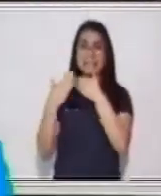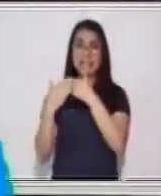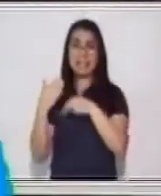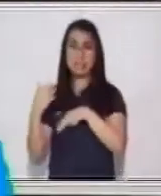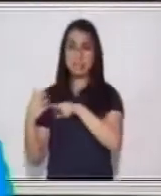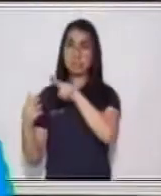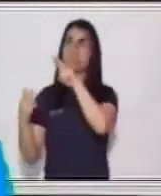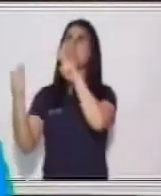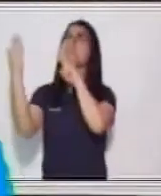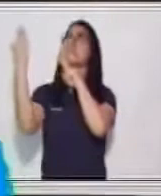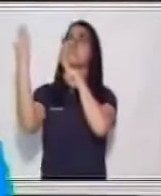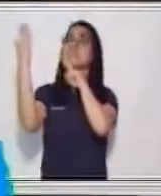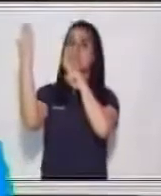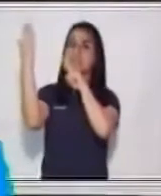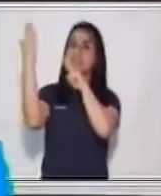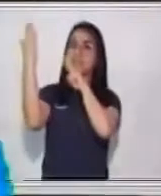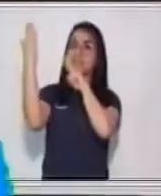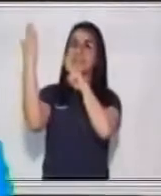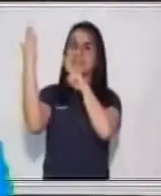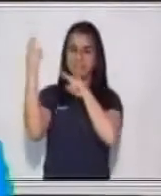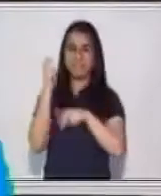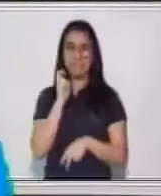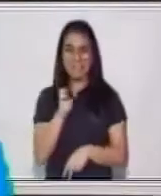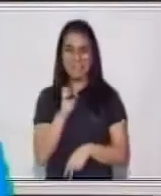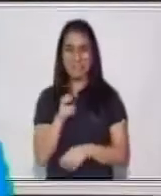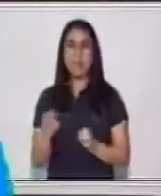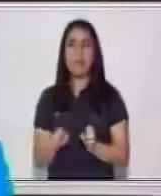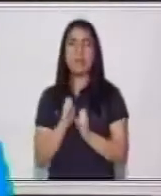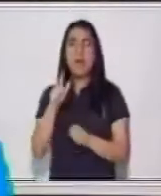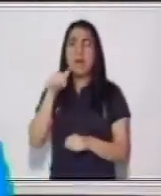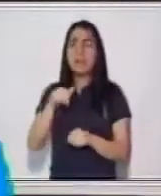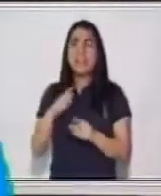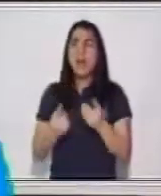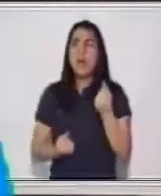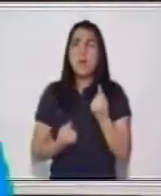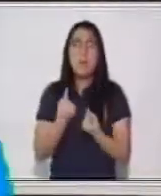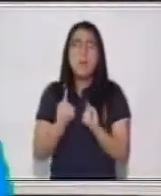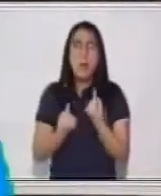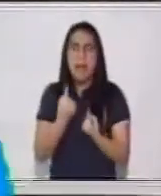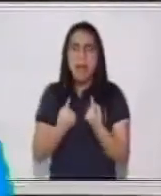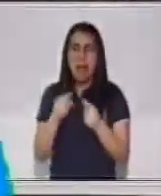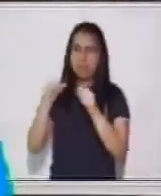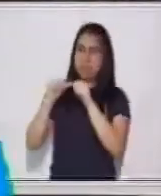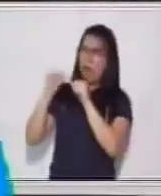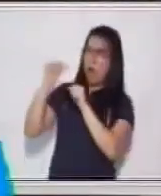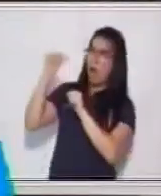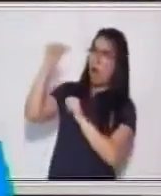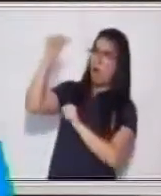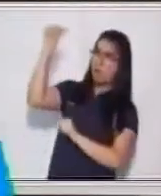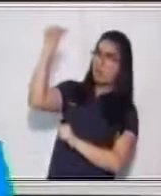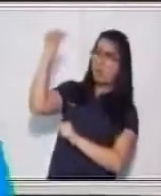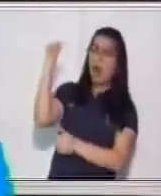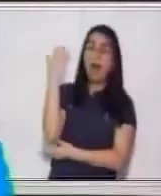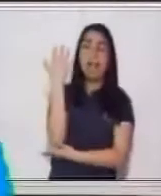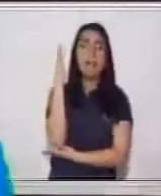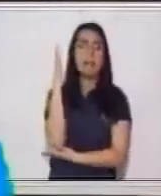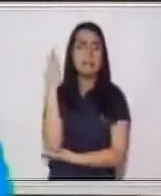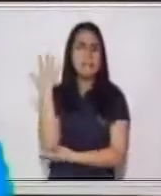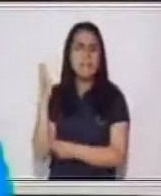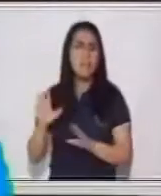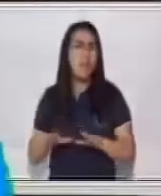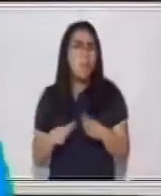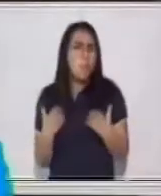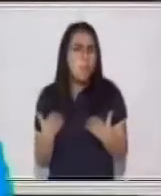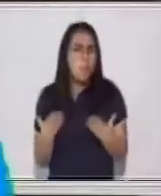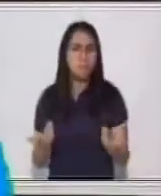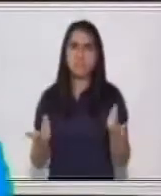es lo que necesitamos resolver. Calculemos la altura de la ceiba. ¿Cuál es la altura entonces de